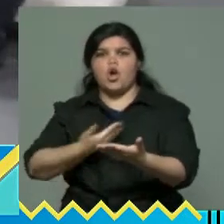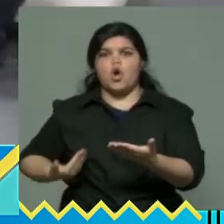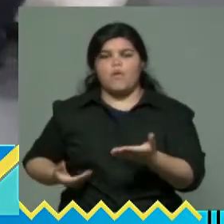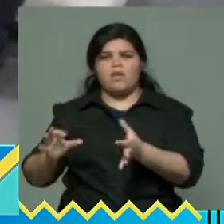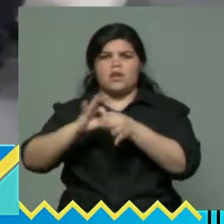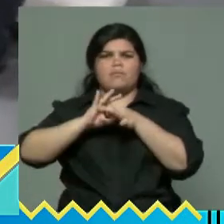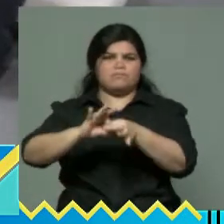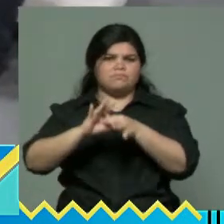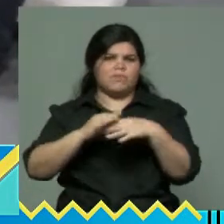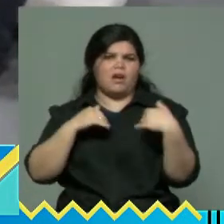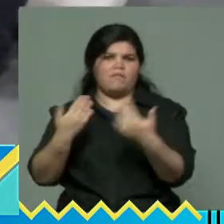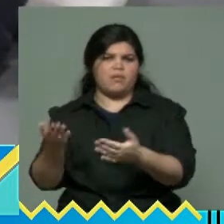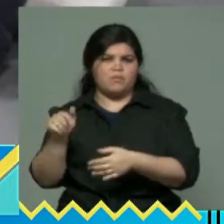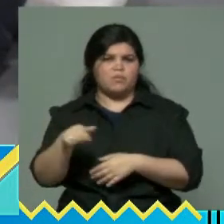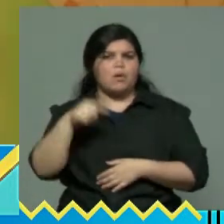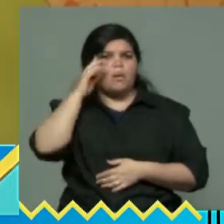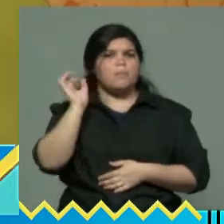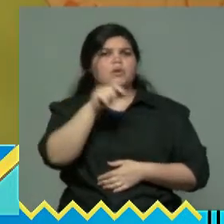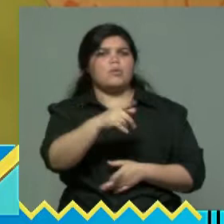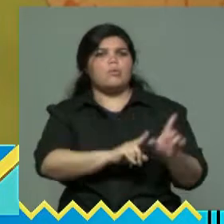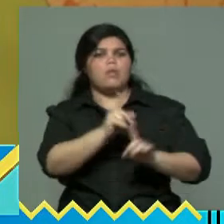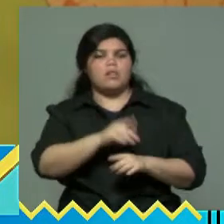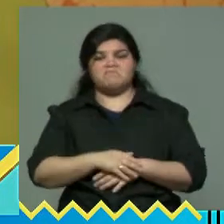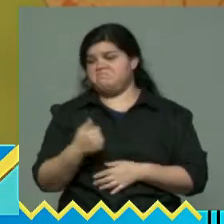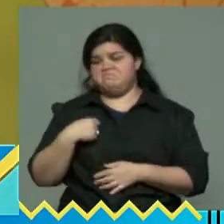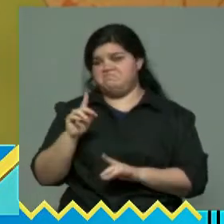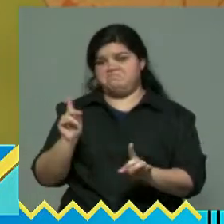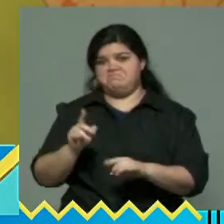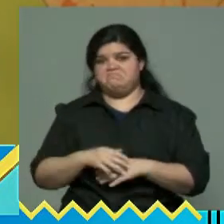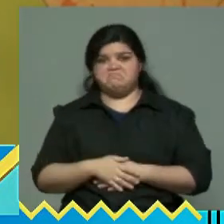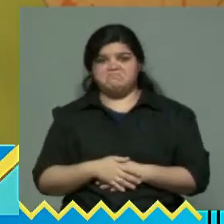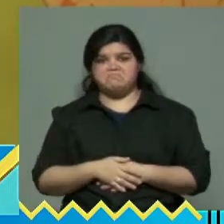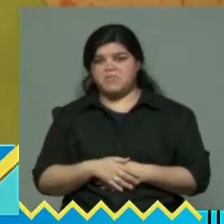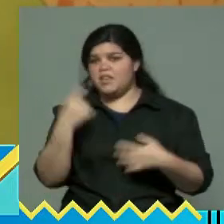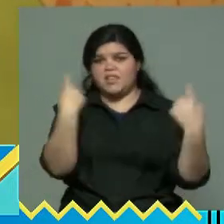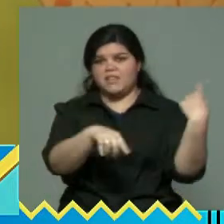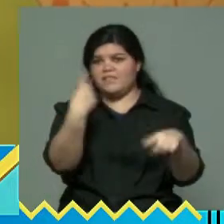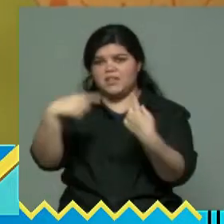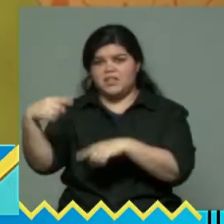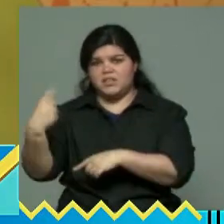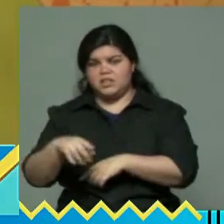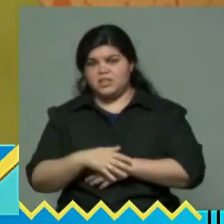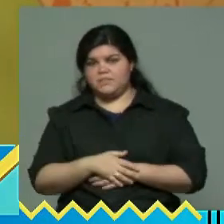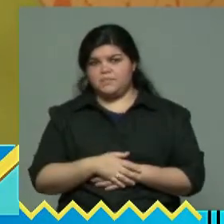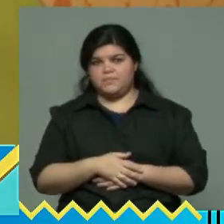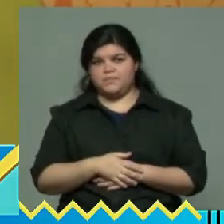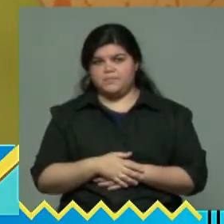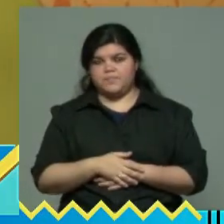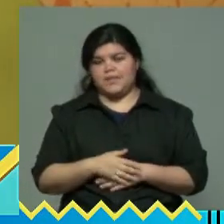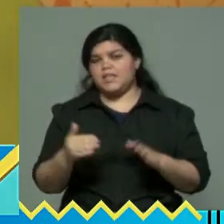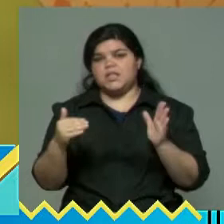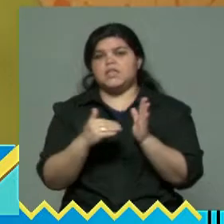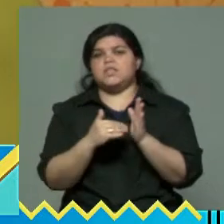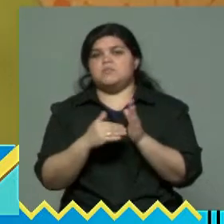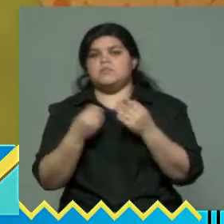Eso es lo que vos pensás. ¿Vos qué pensás, Carlos? Yo pienso que no. O sea, pienso que hay diferencias de todo tipo en el... Lo que pasa es que, bueno, de acuerdo a quien